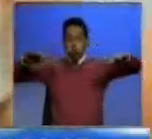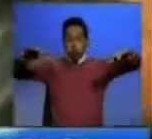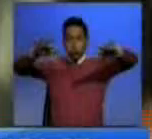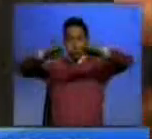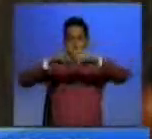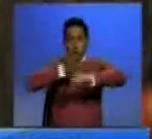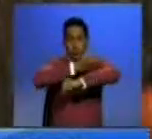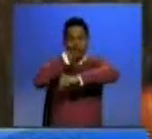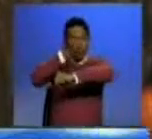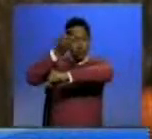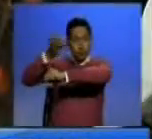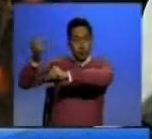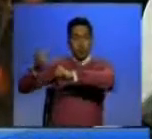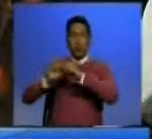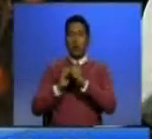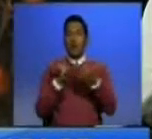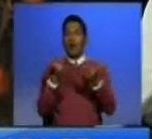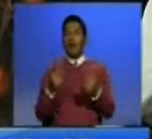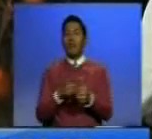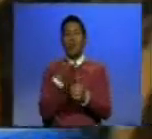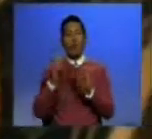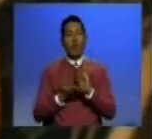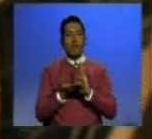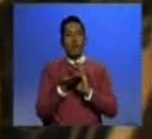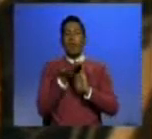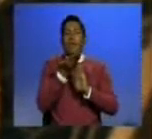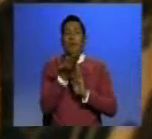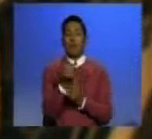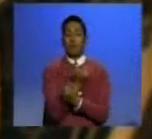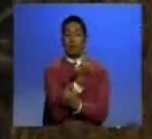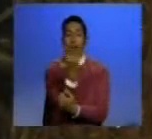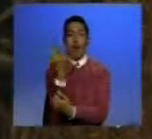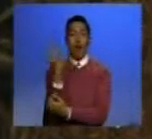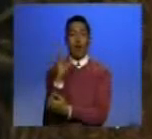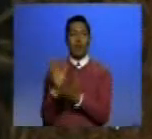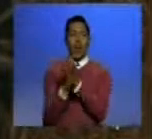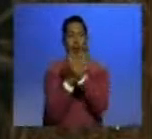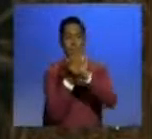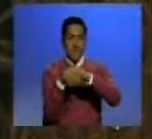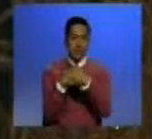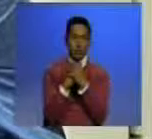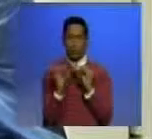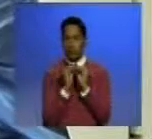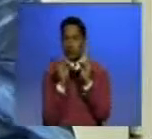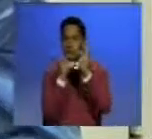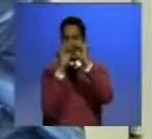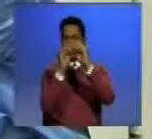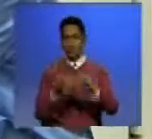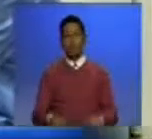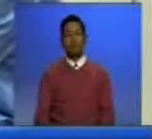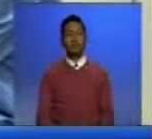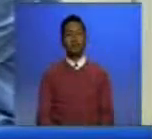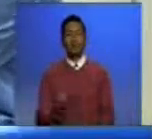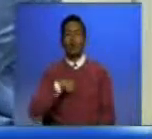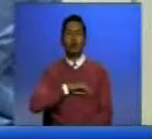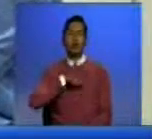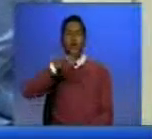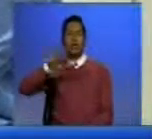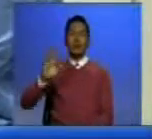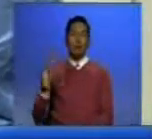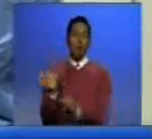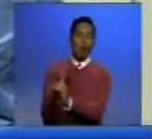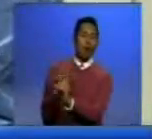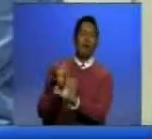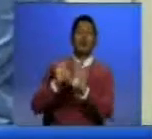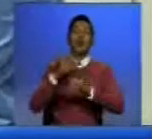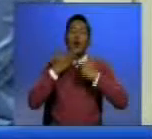NASA que duplica la producción de semilla y la planta es aprovechada al máximo. Y básicamente lo que hacemos es engañarle a la planta y simular las